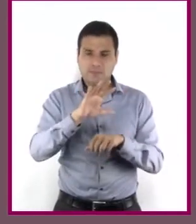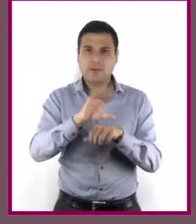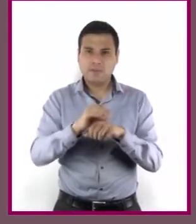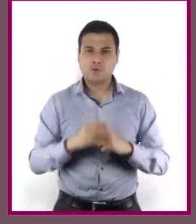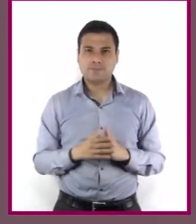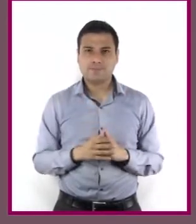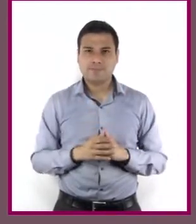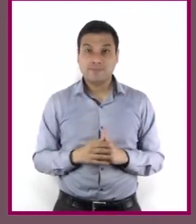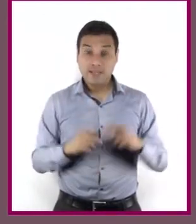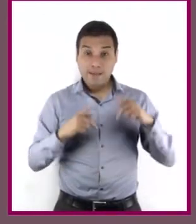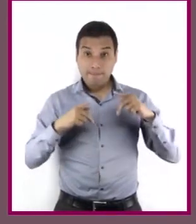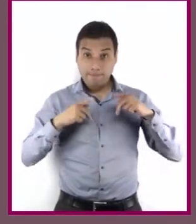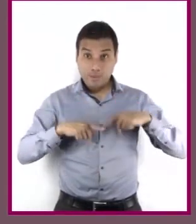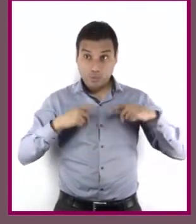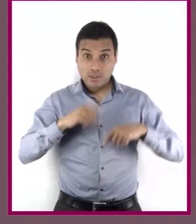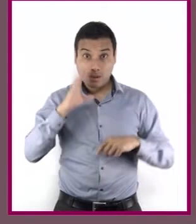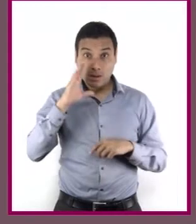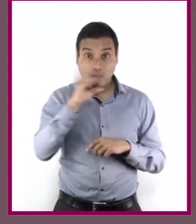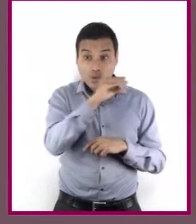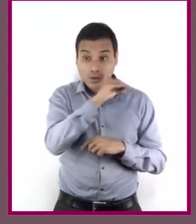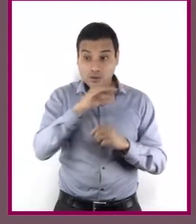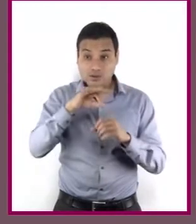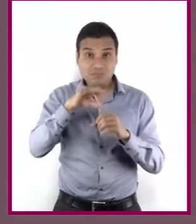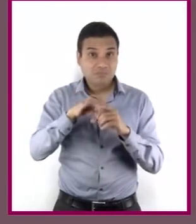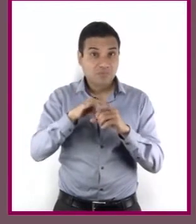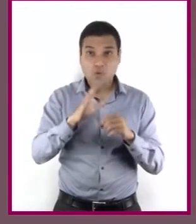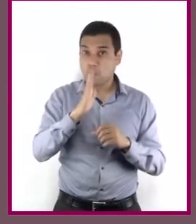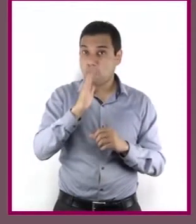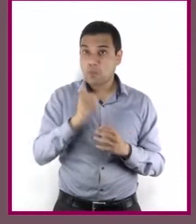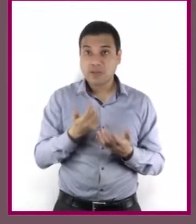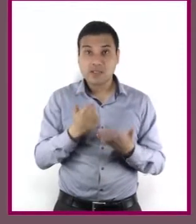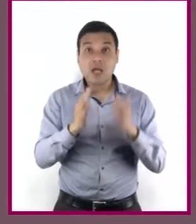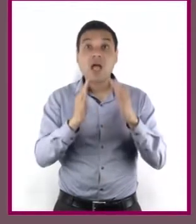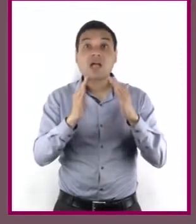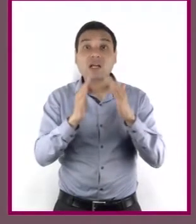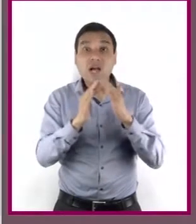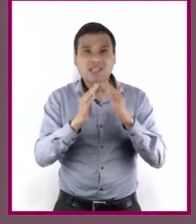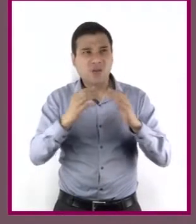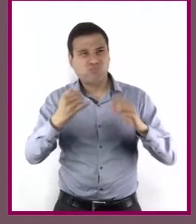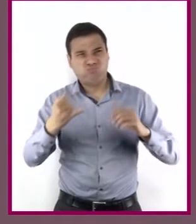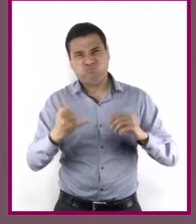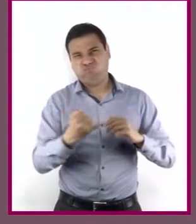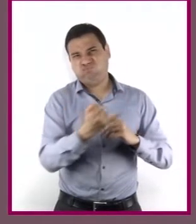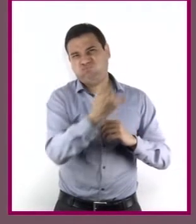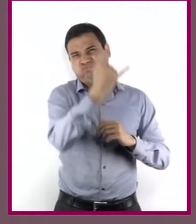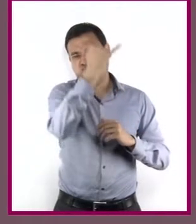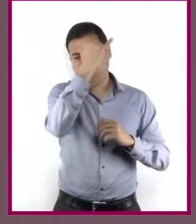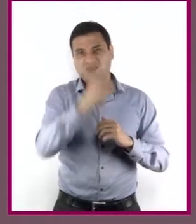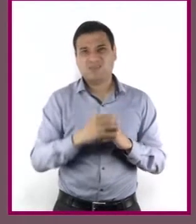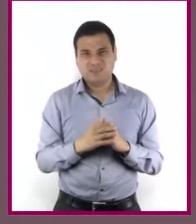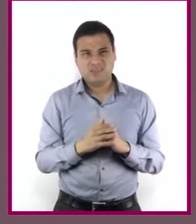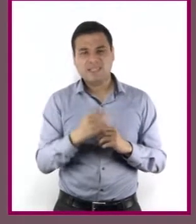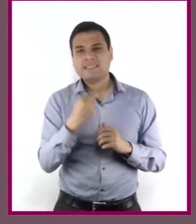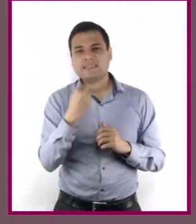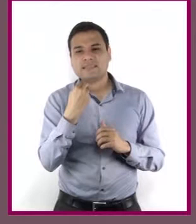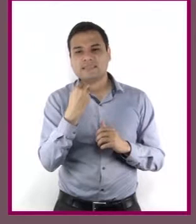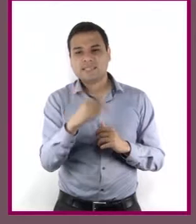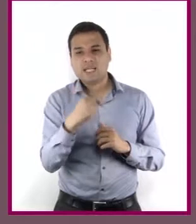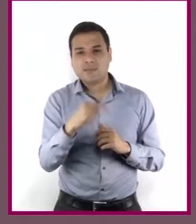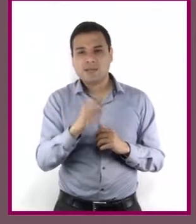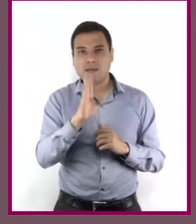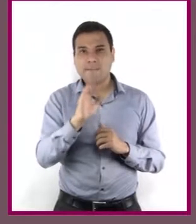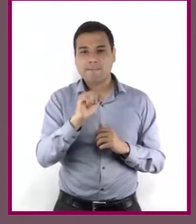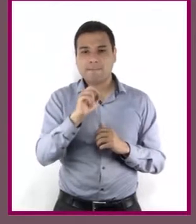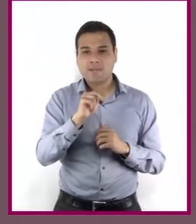color no podía votar, debía vivir en zonas alejadas de los blancos, llamadas bastustanes,